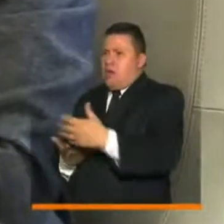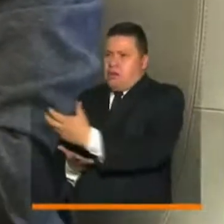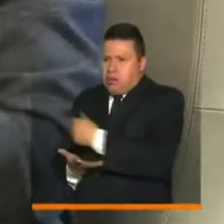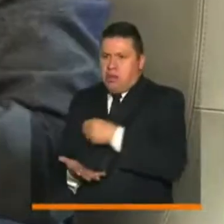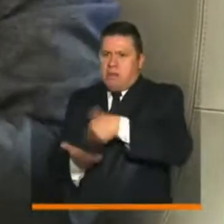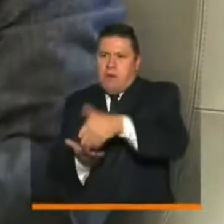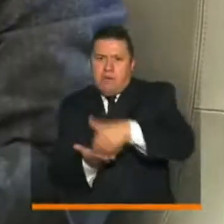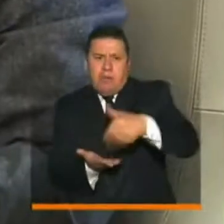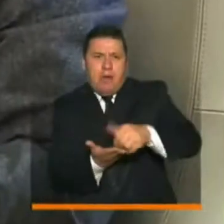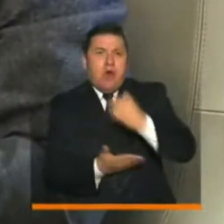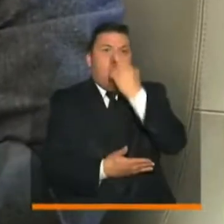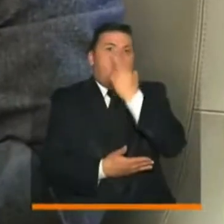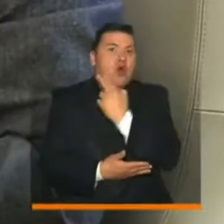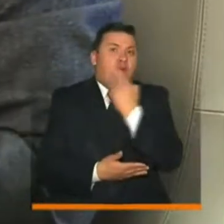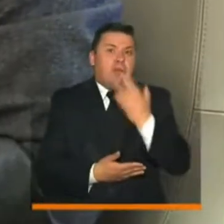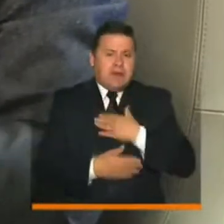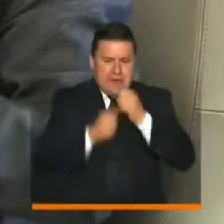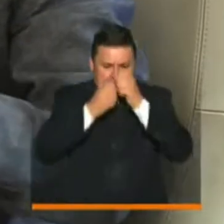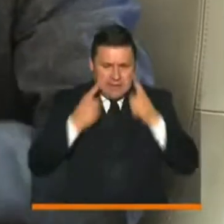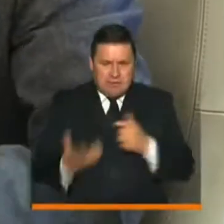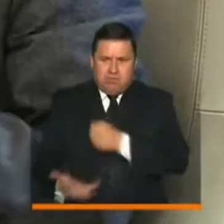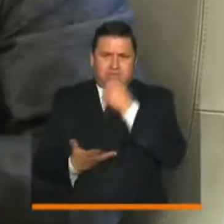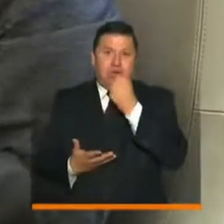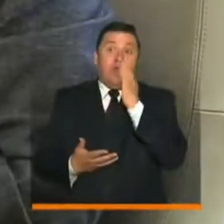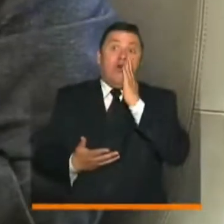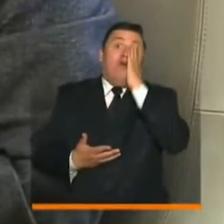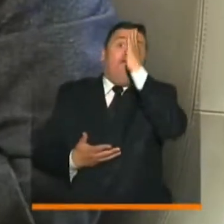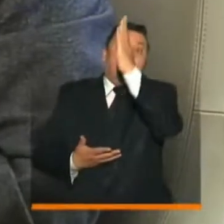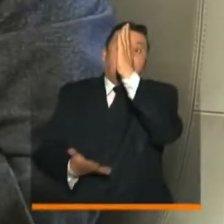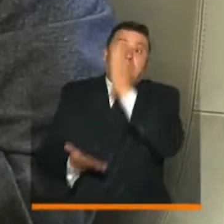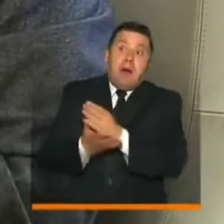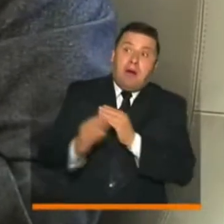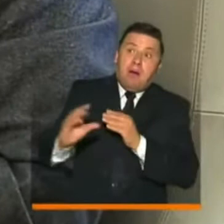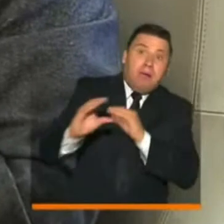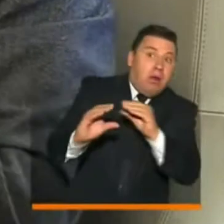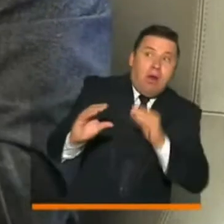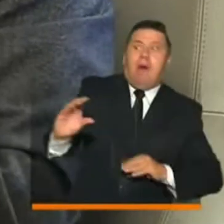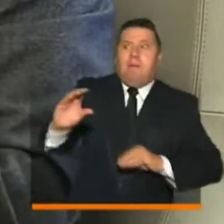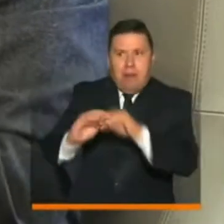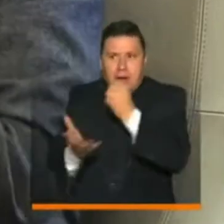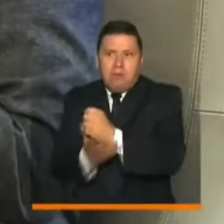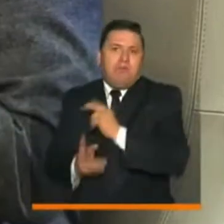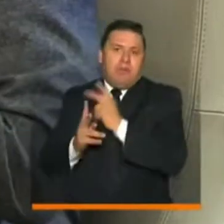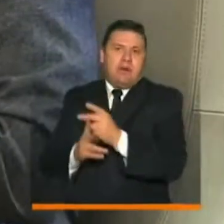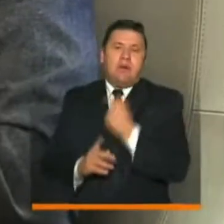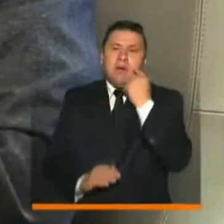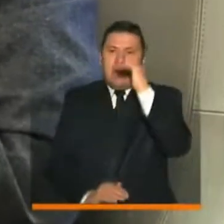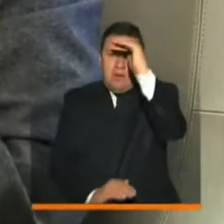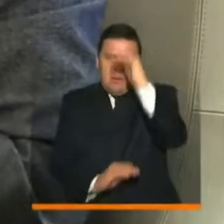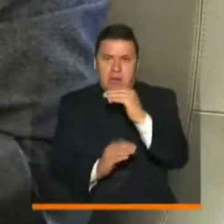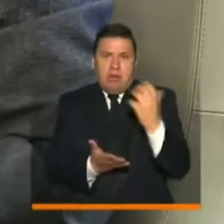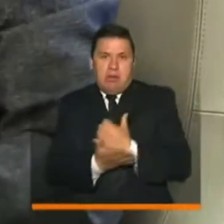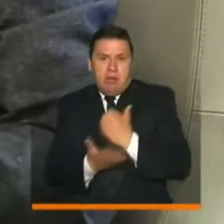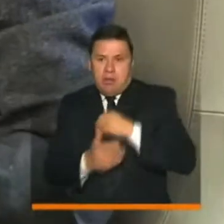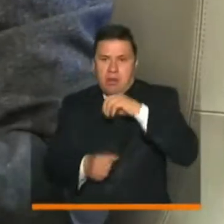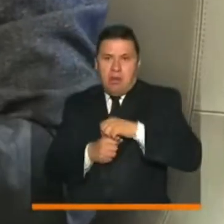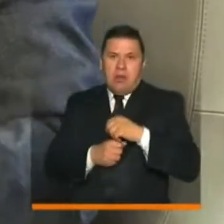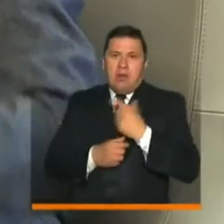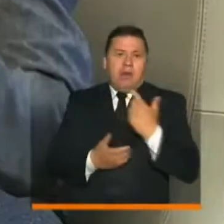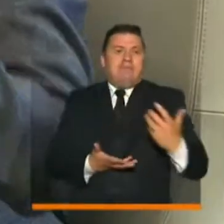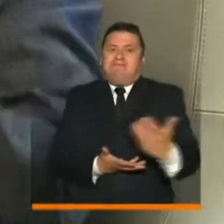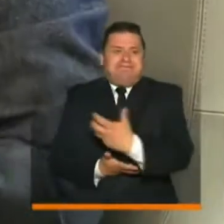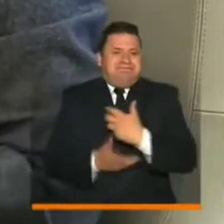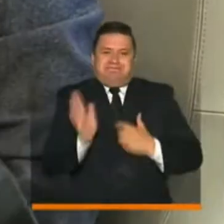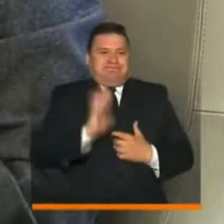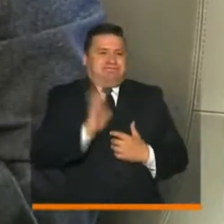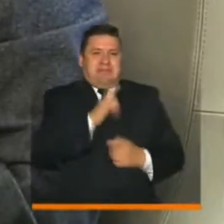de compromiso de recursos futuros en caso de que los créditos no se den, de disminución de ingresos por parte de la nación al decir